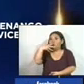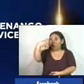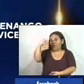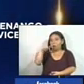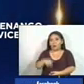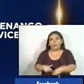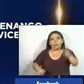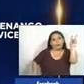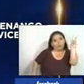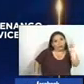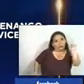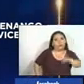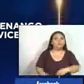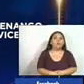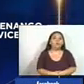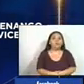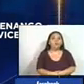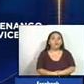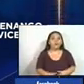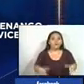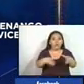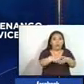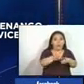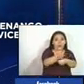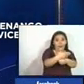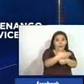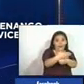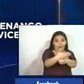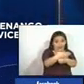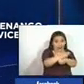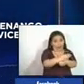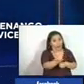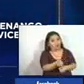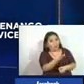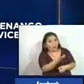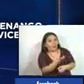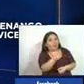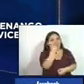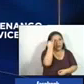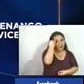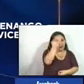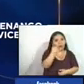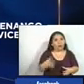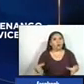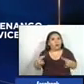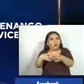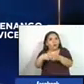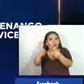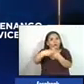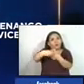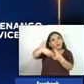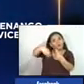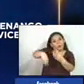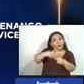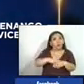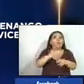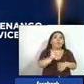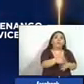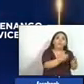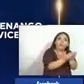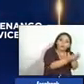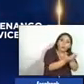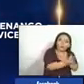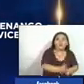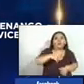y en San Salvador. Mientras el partido Nuevas Ideas y Gana participarán juntos en la Unión, Chalatenango,